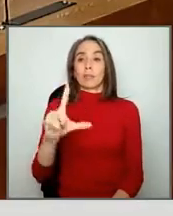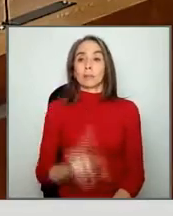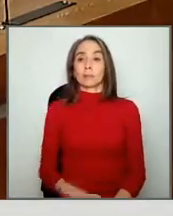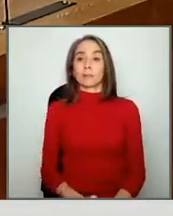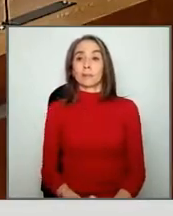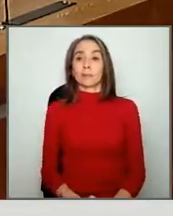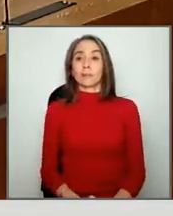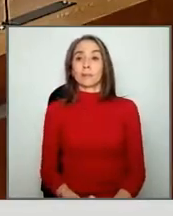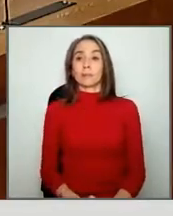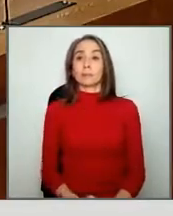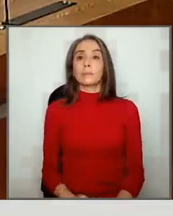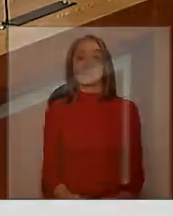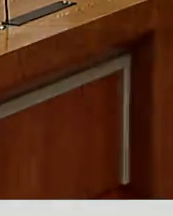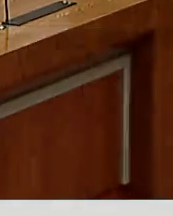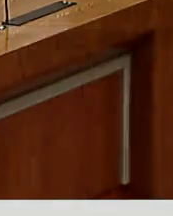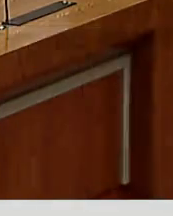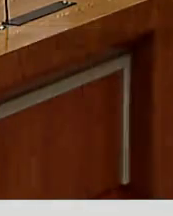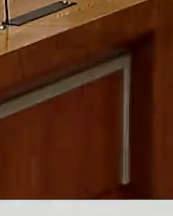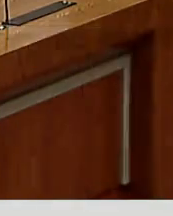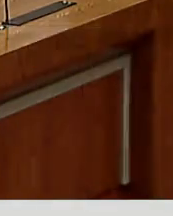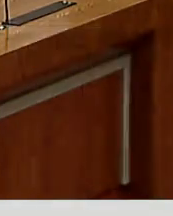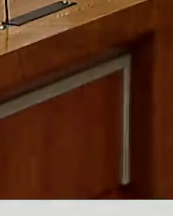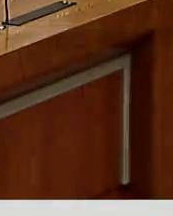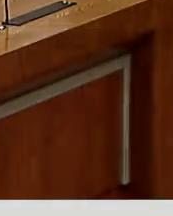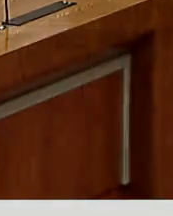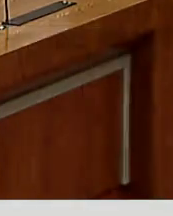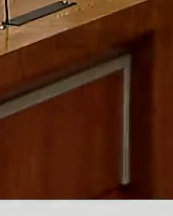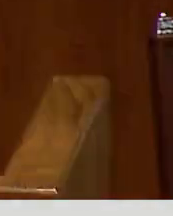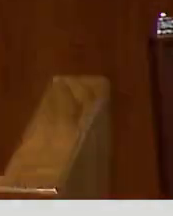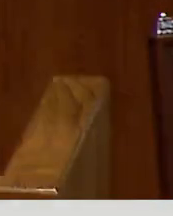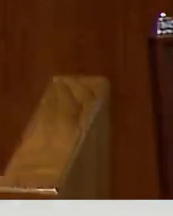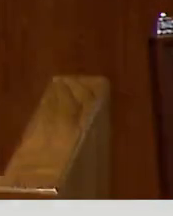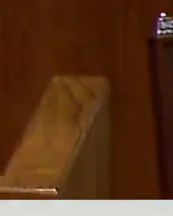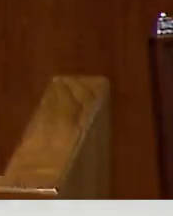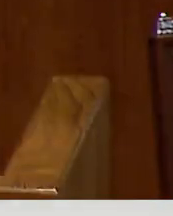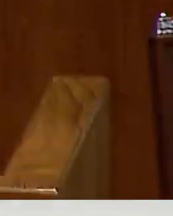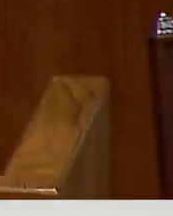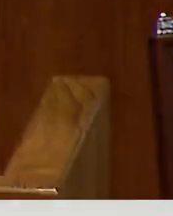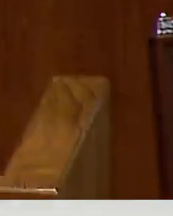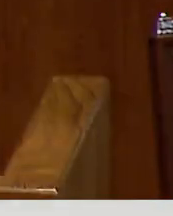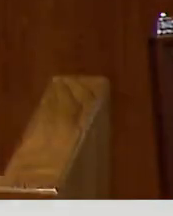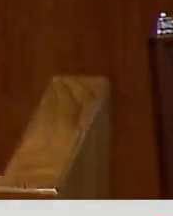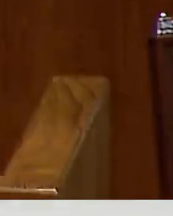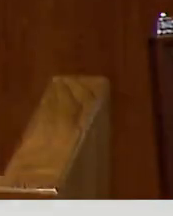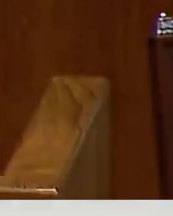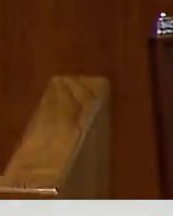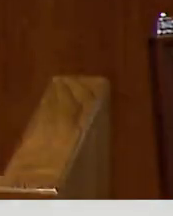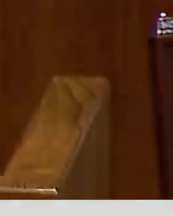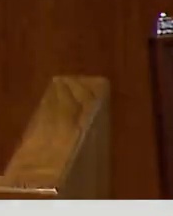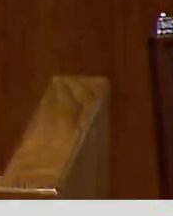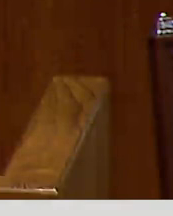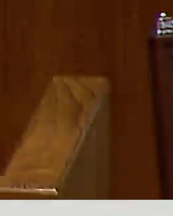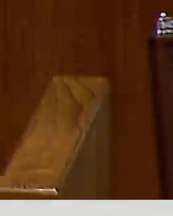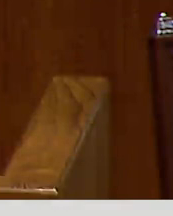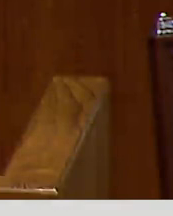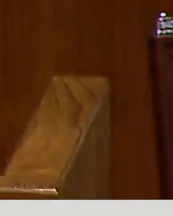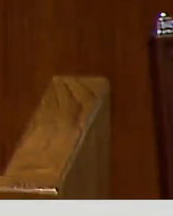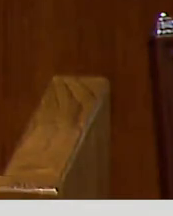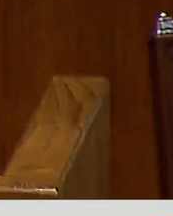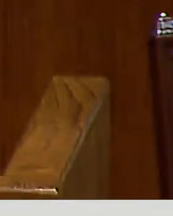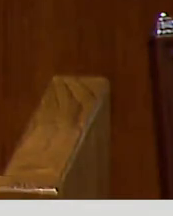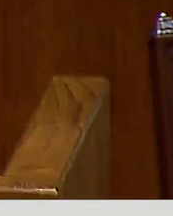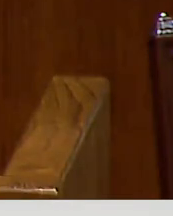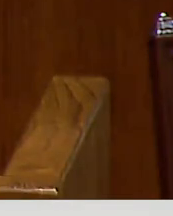Gracias presidenta presidenta por los intermedio quisiera saludar a Don Arturo xcareo paso